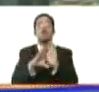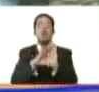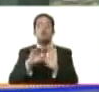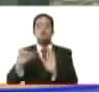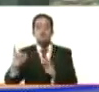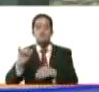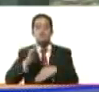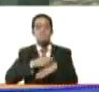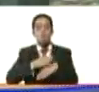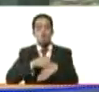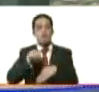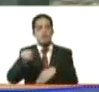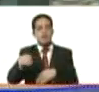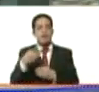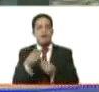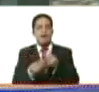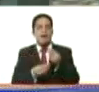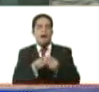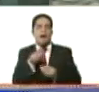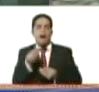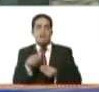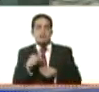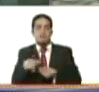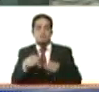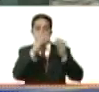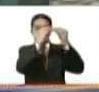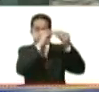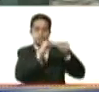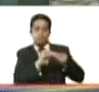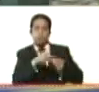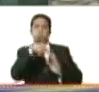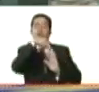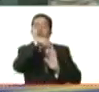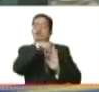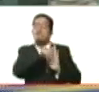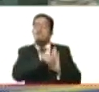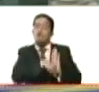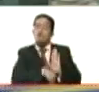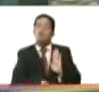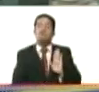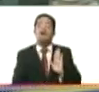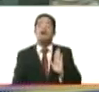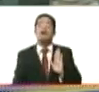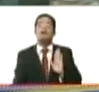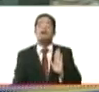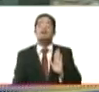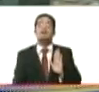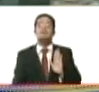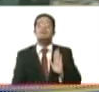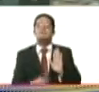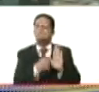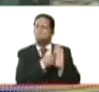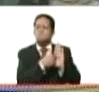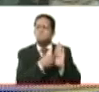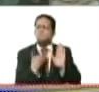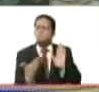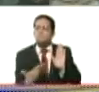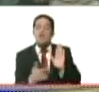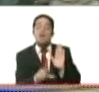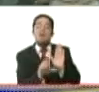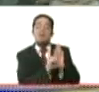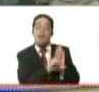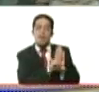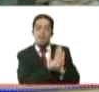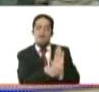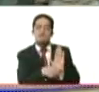elaboración de esta reforma profunda de lo que era la Ley Orgánica de la Fuerza